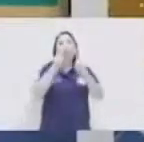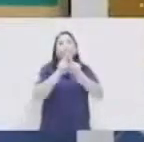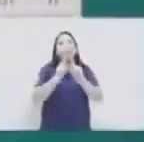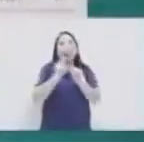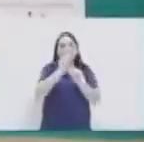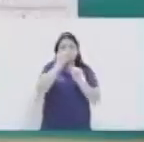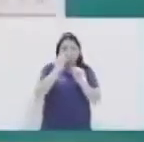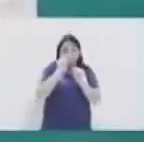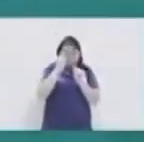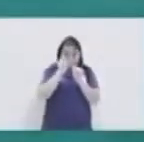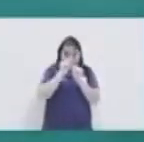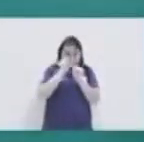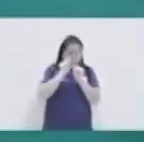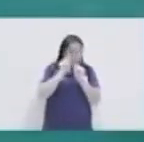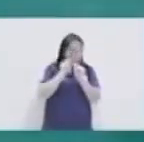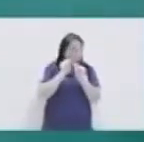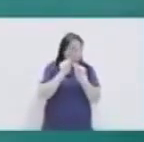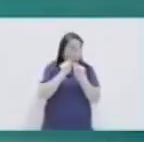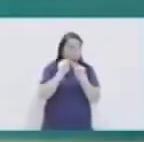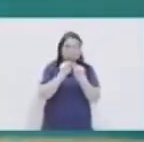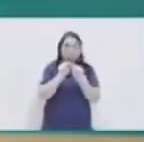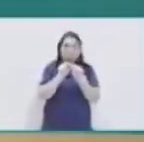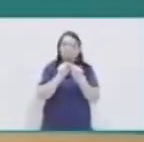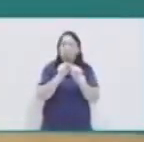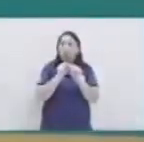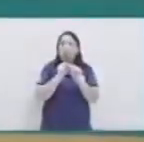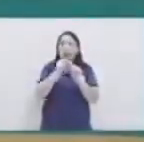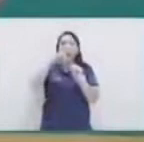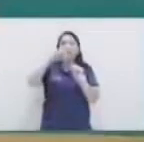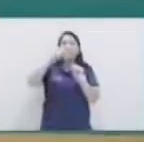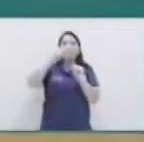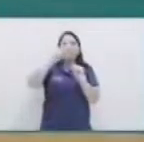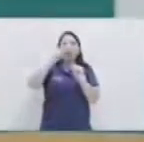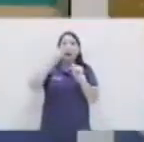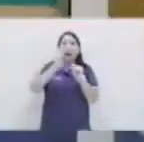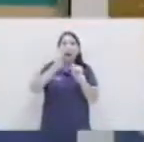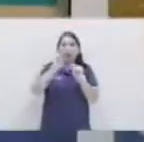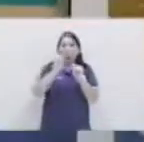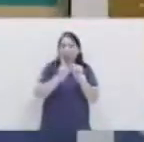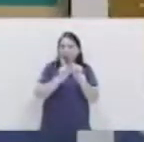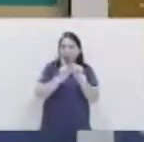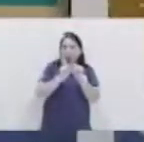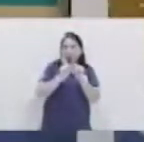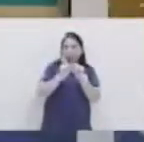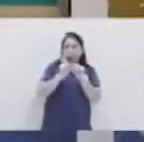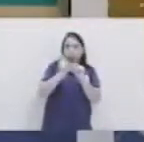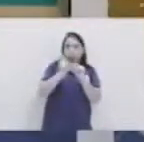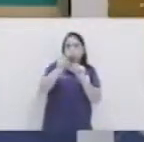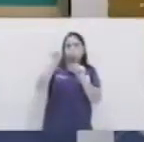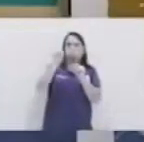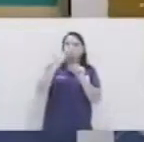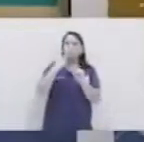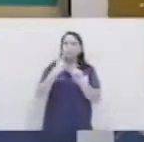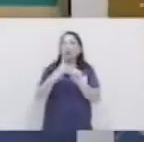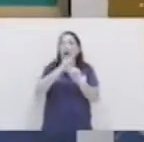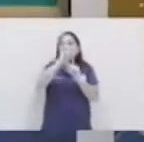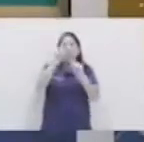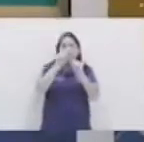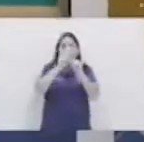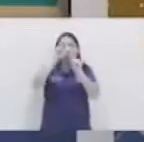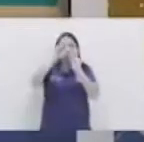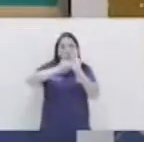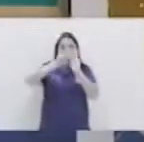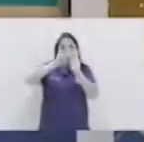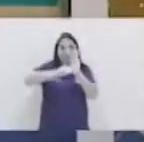es decir, el punto donde nuestra parábola se va a formar, o como regularmente se dice, el punto